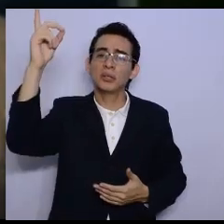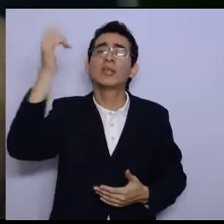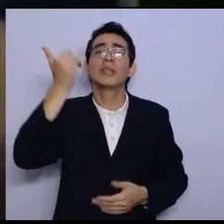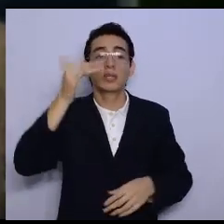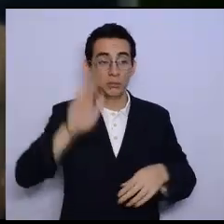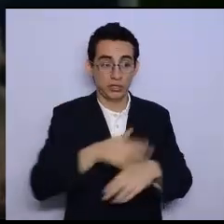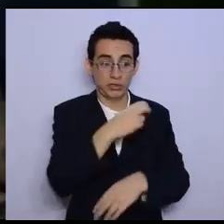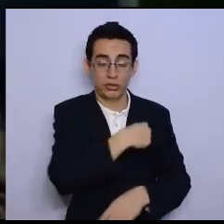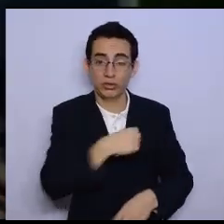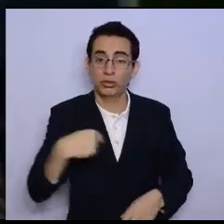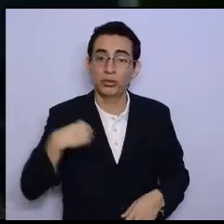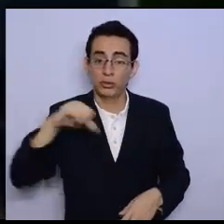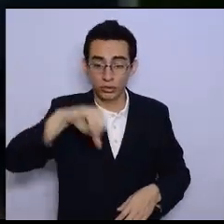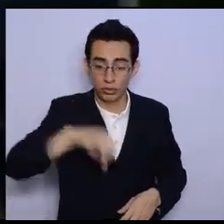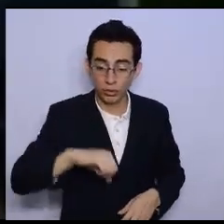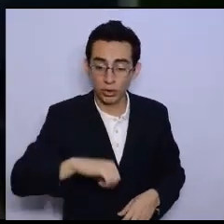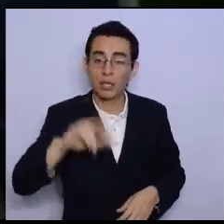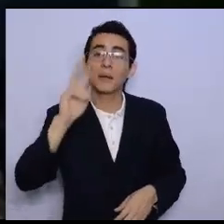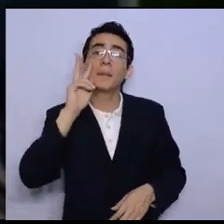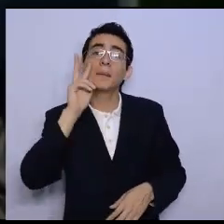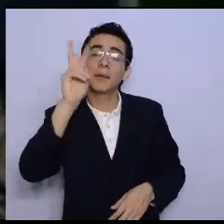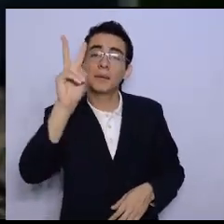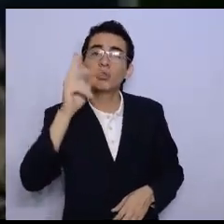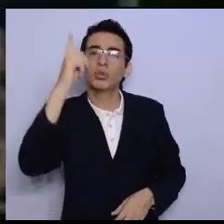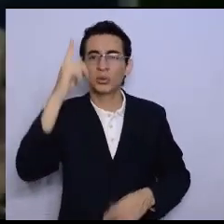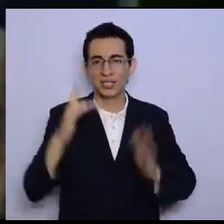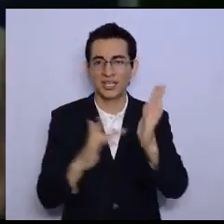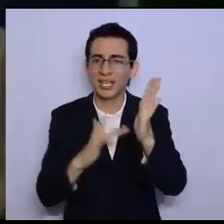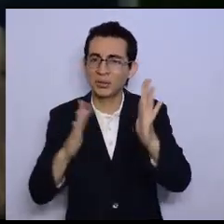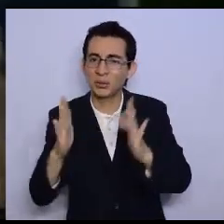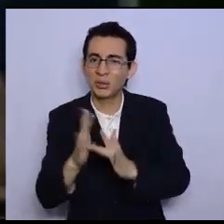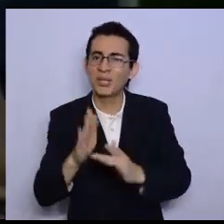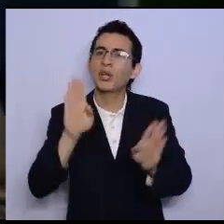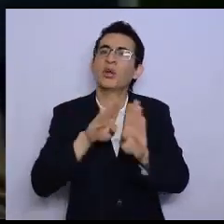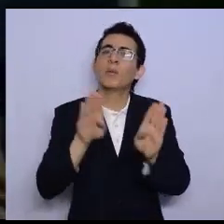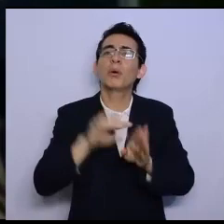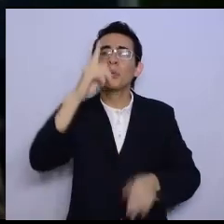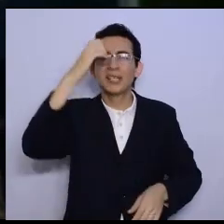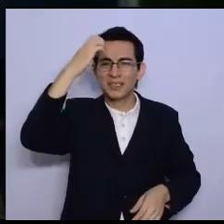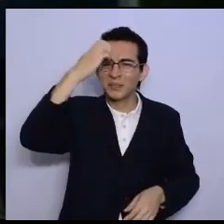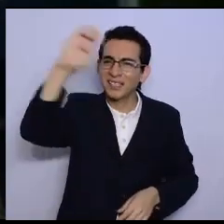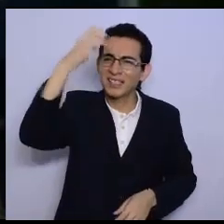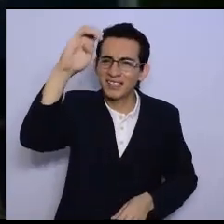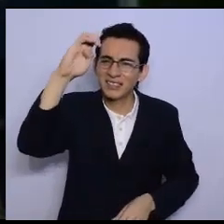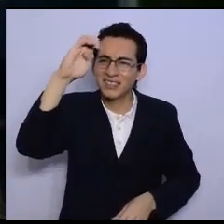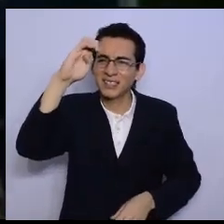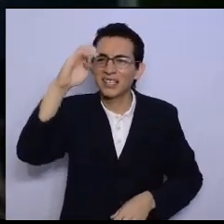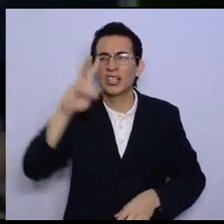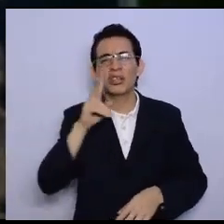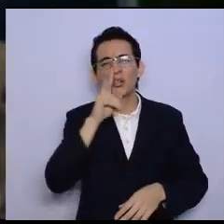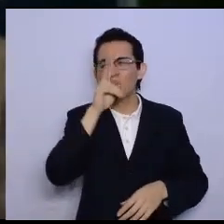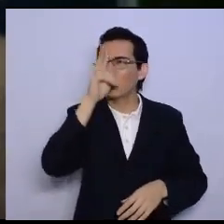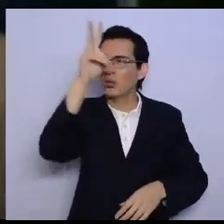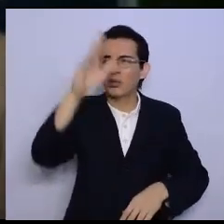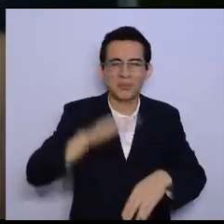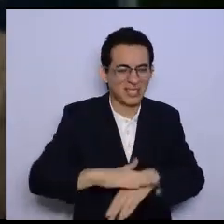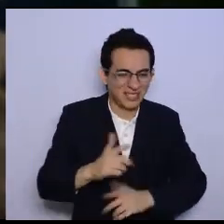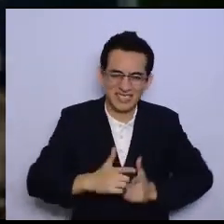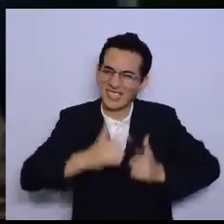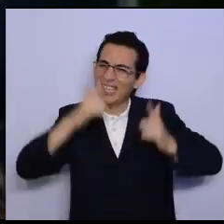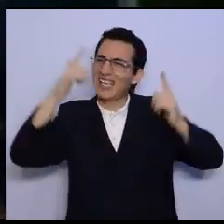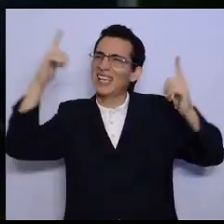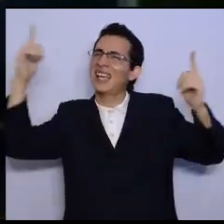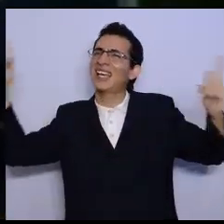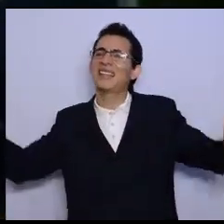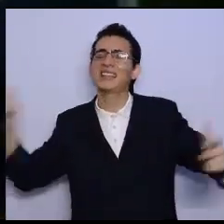a un Jesús enfrentando la experiencia de dolor más extrema que un ser humano pudo